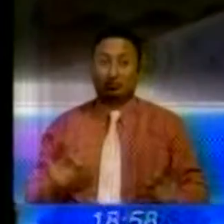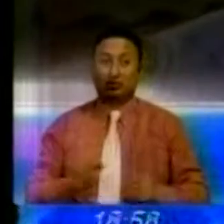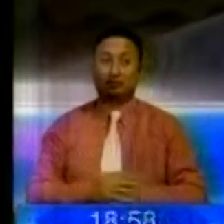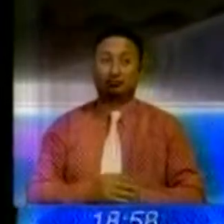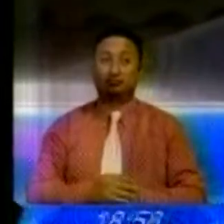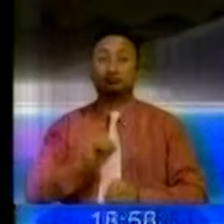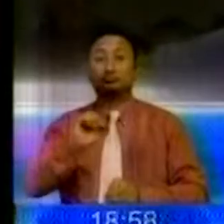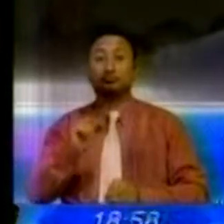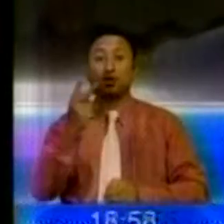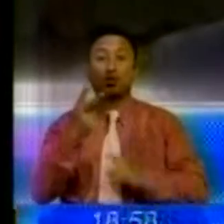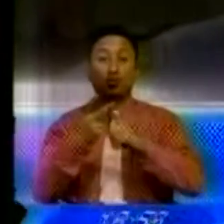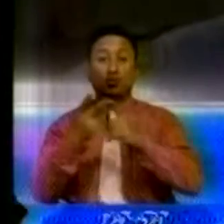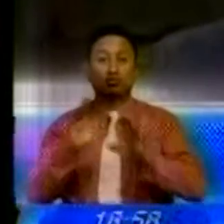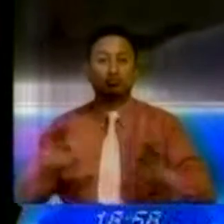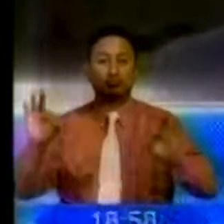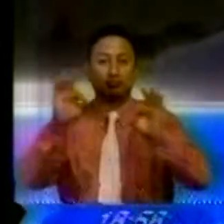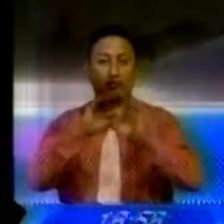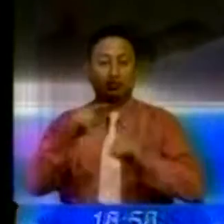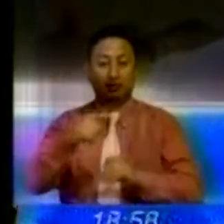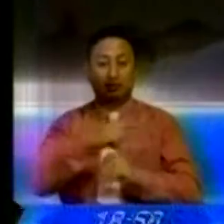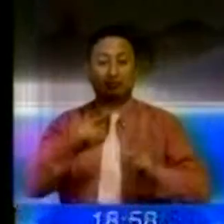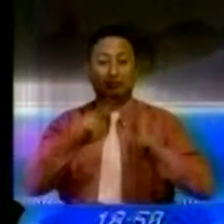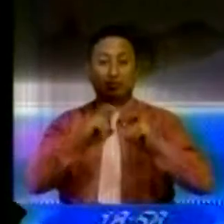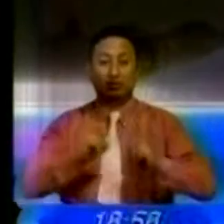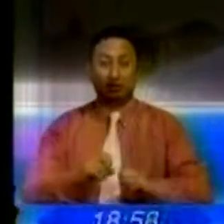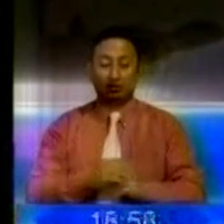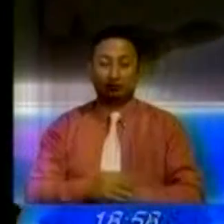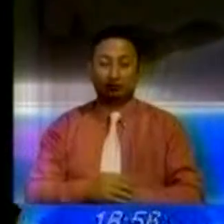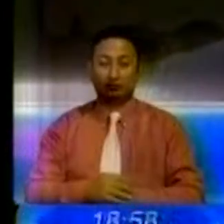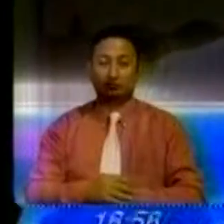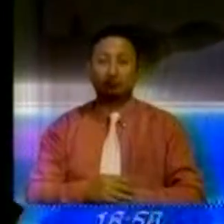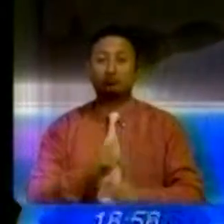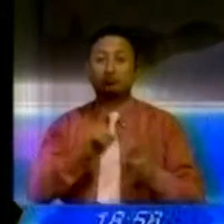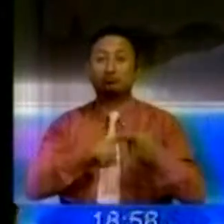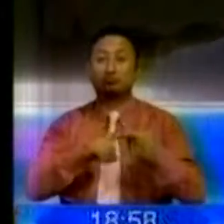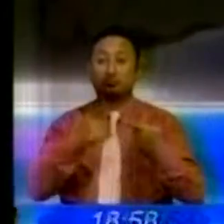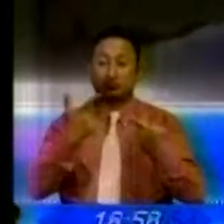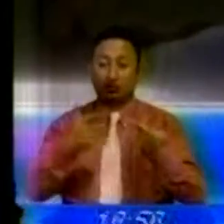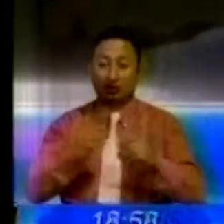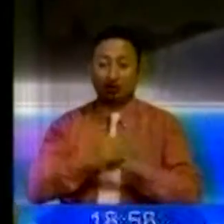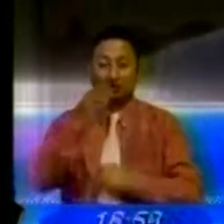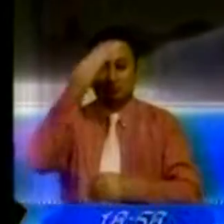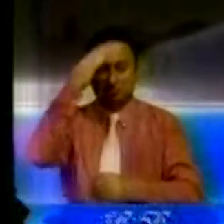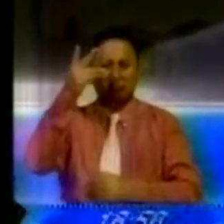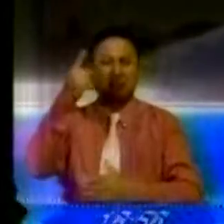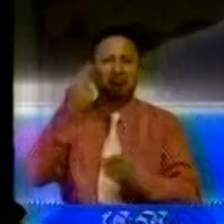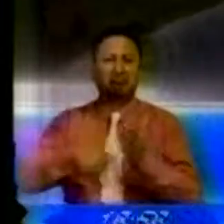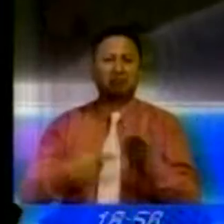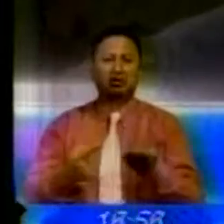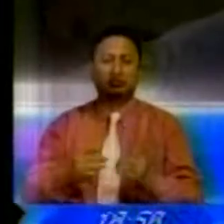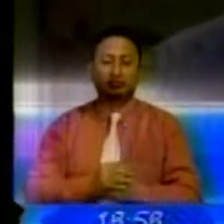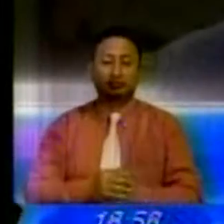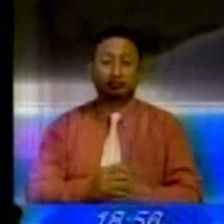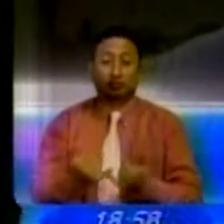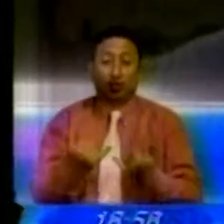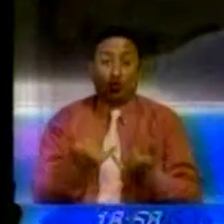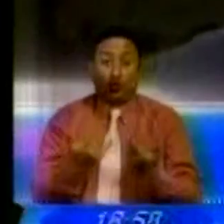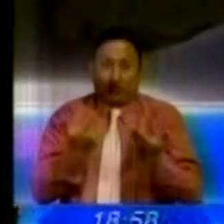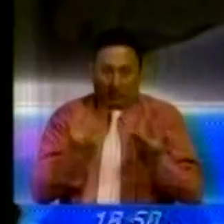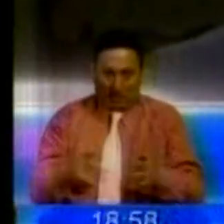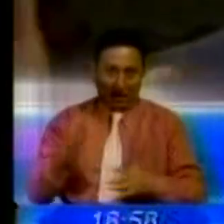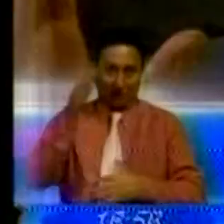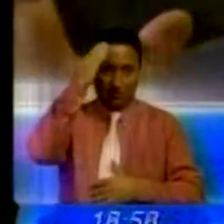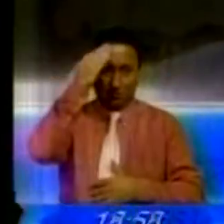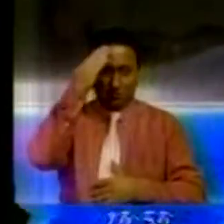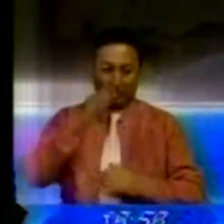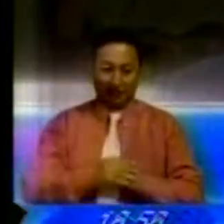La segunda cosa muy importante que esta investigación permite es finalmente poder llegar a la verdad, porque si ahora ya sabemos